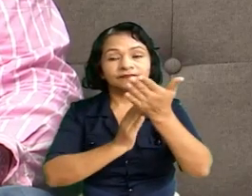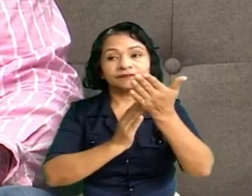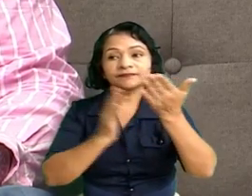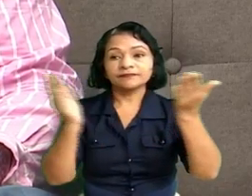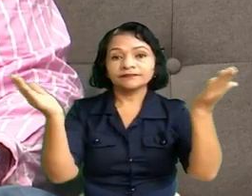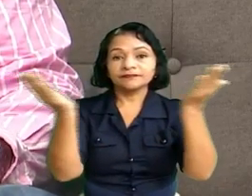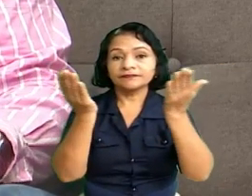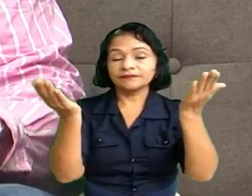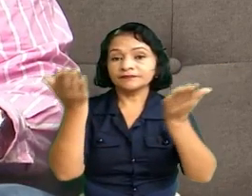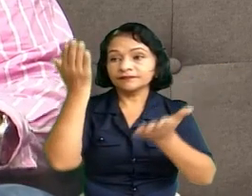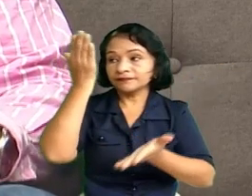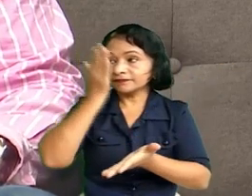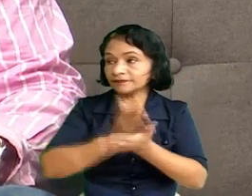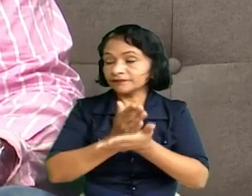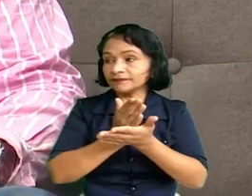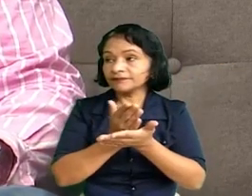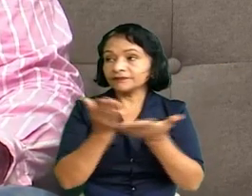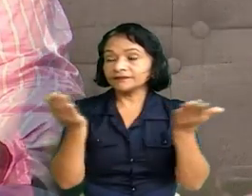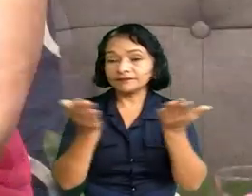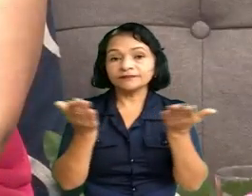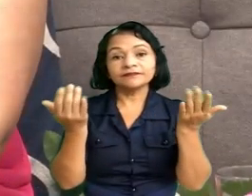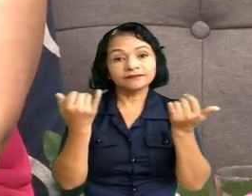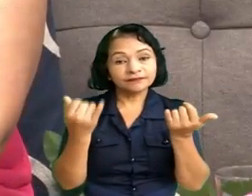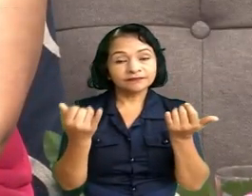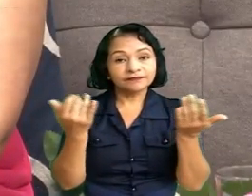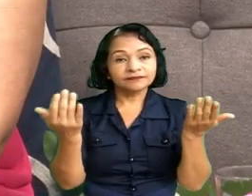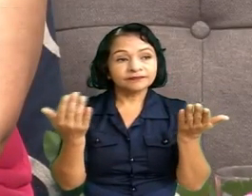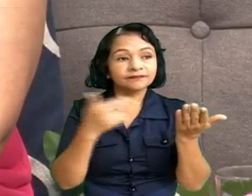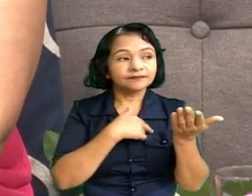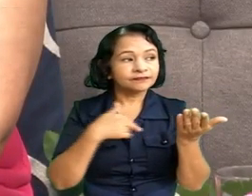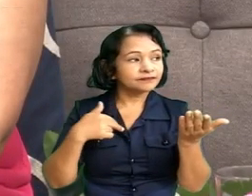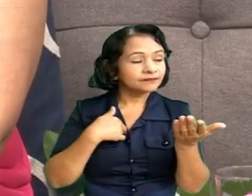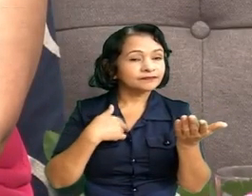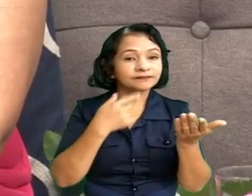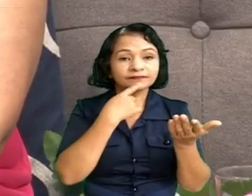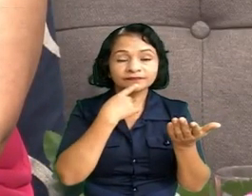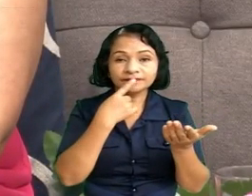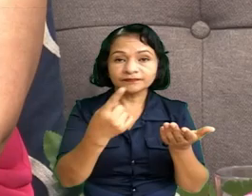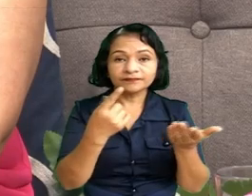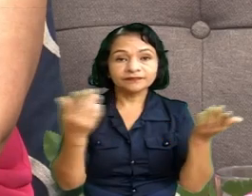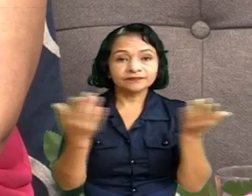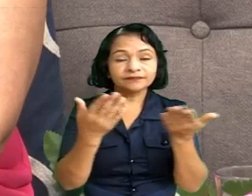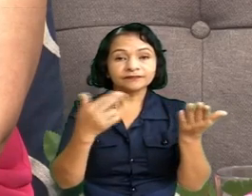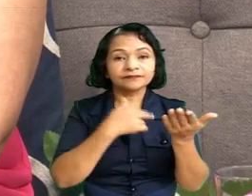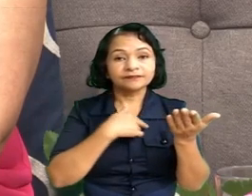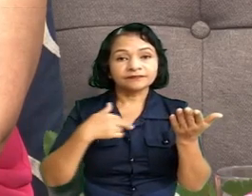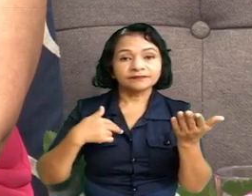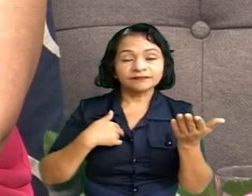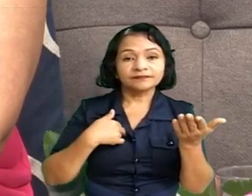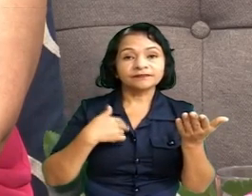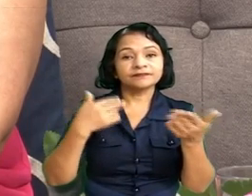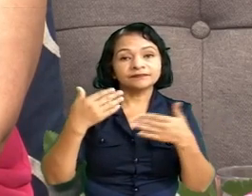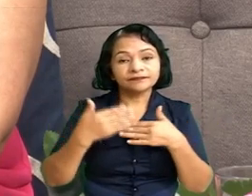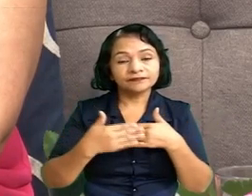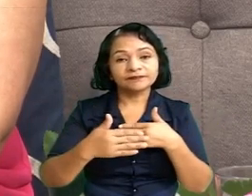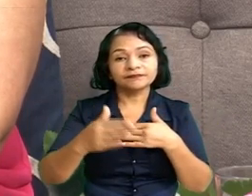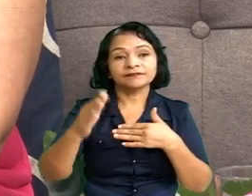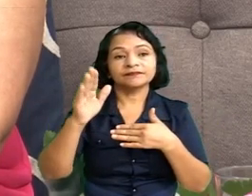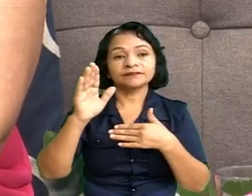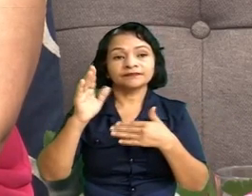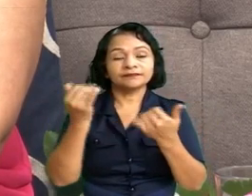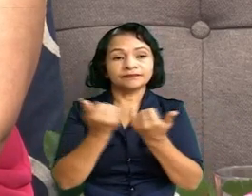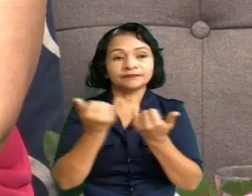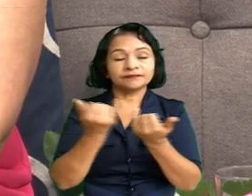algunas decisiones de combate. Así es. De combate, porque eso hay que decirlo, cuando ella llevaba un mensaje en algunos